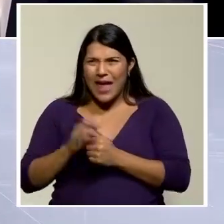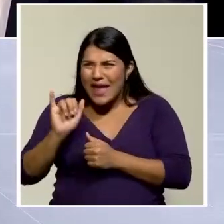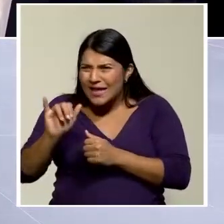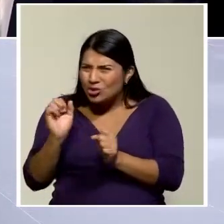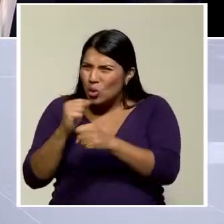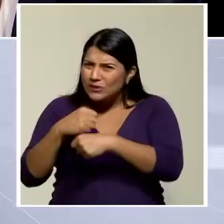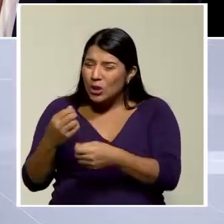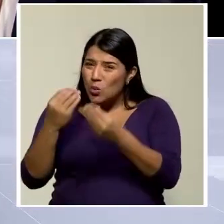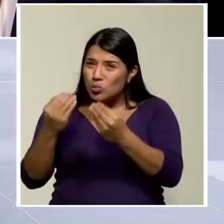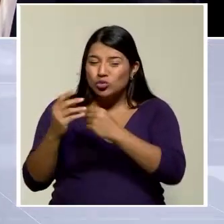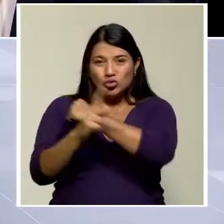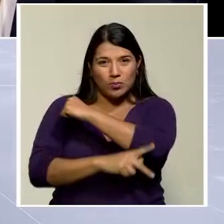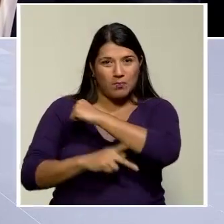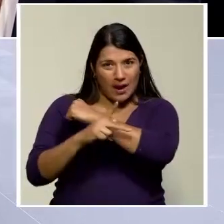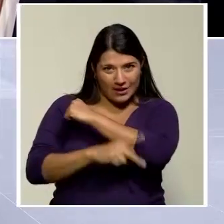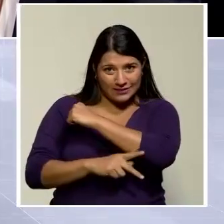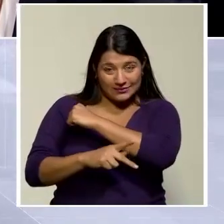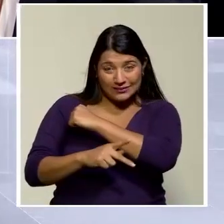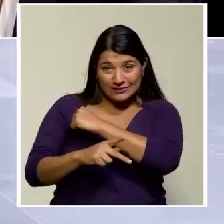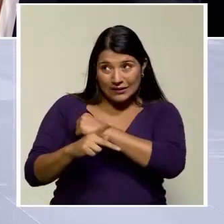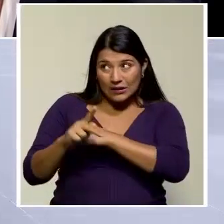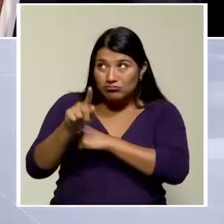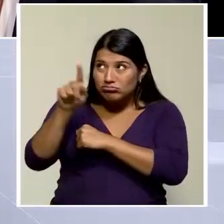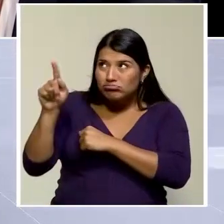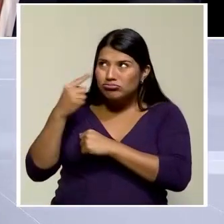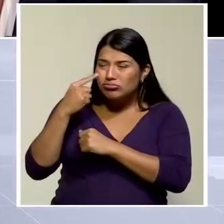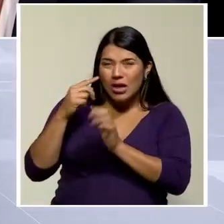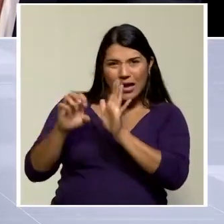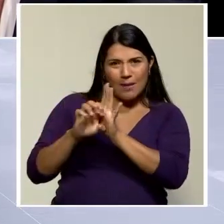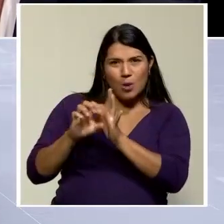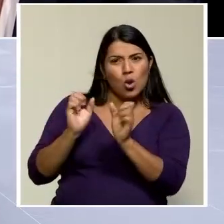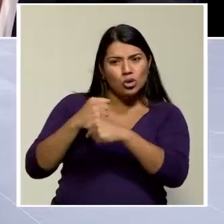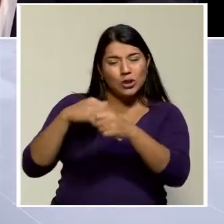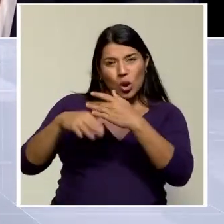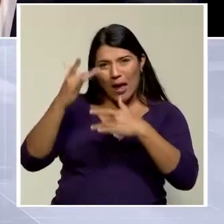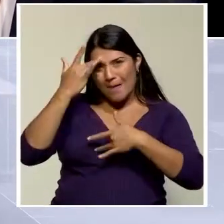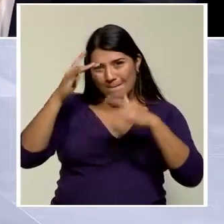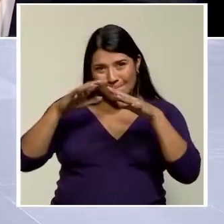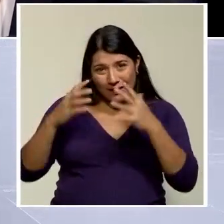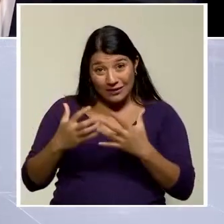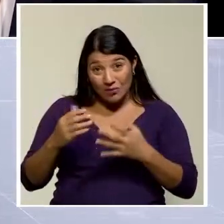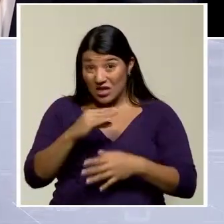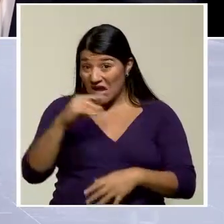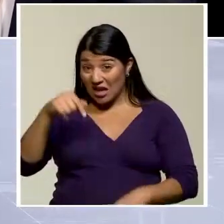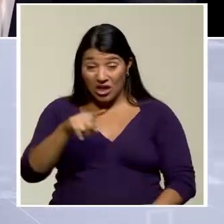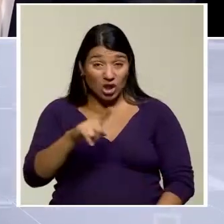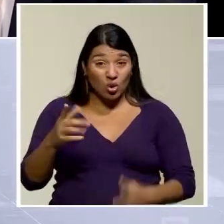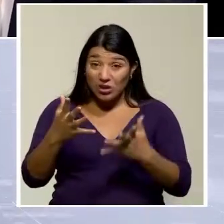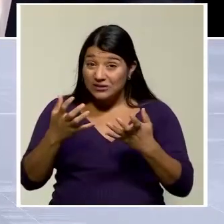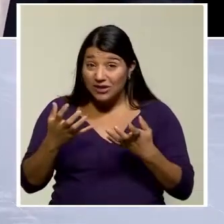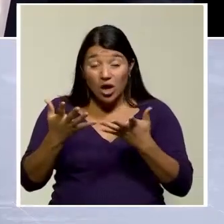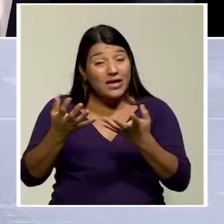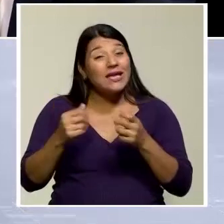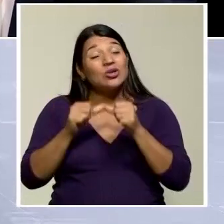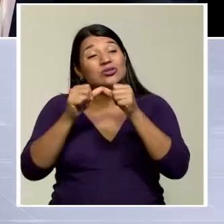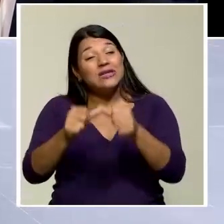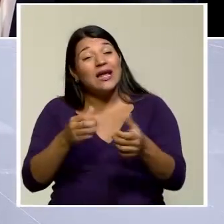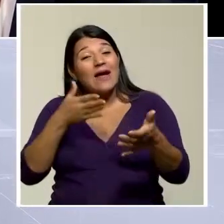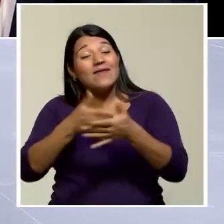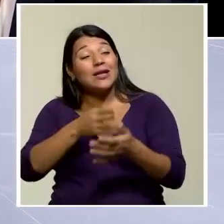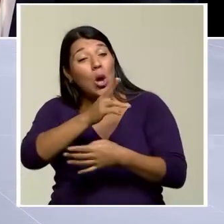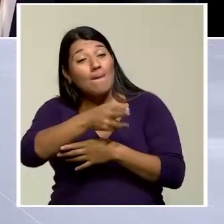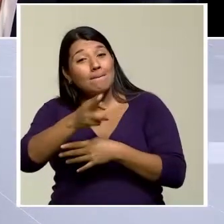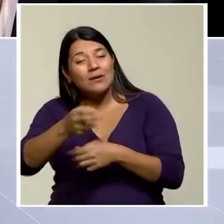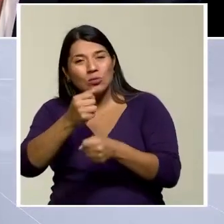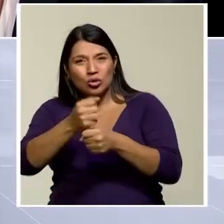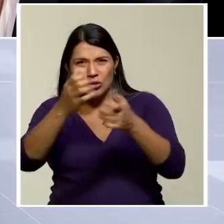pero muchos países que vemos como ejemplo lo hicieron en el marco de la pandemia, y aquí no quisieron seguir golpeando a la misma clase